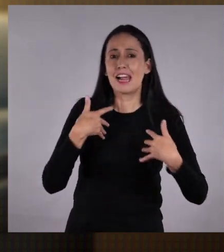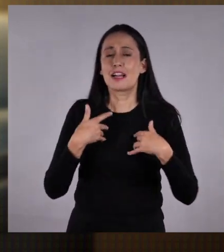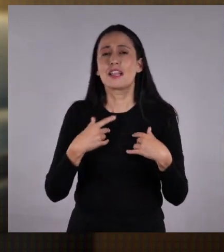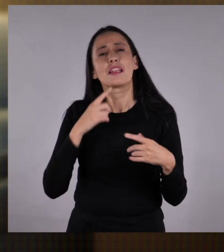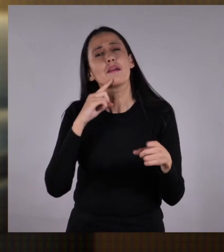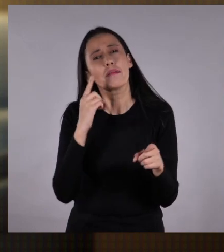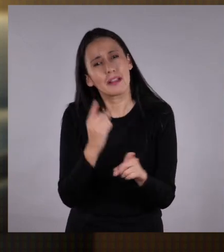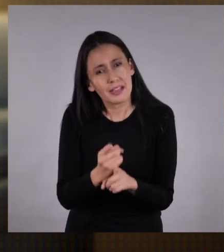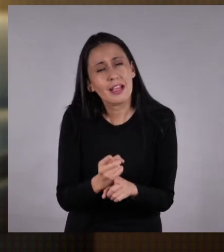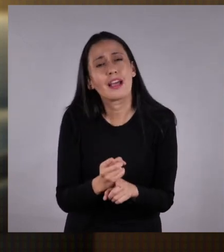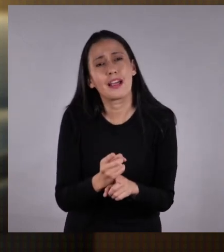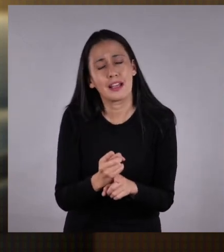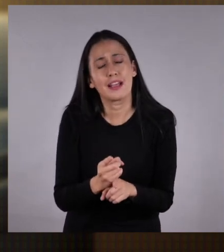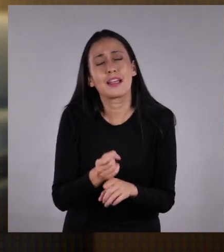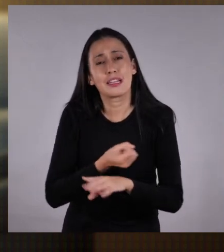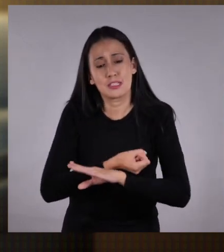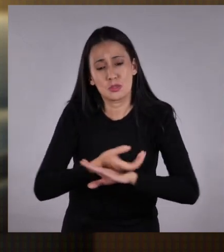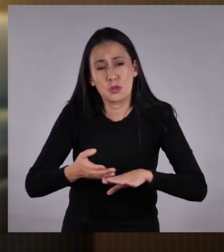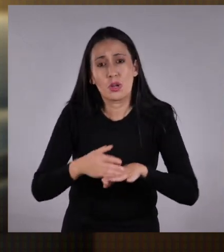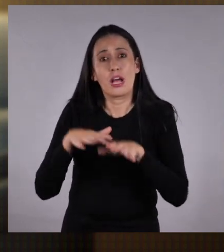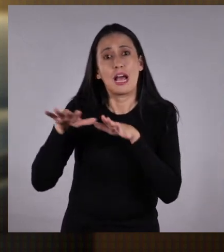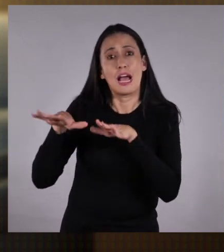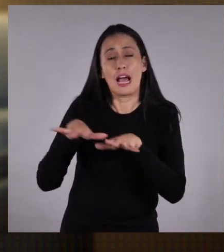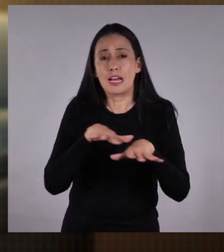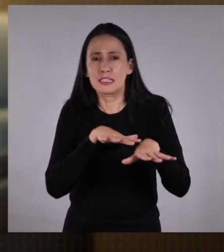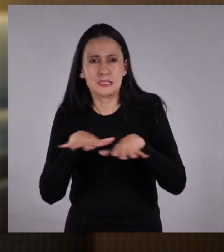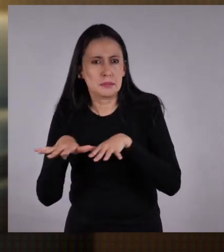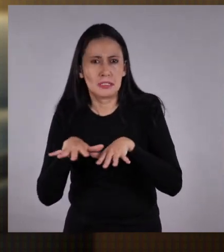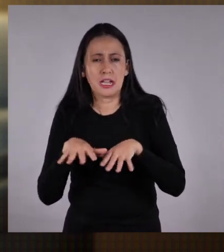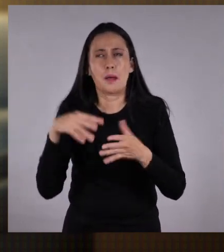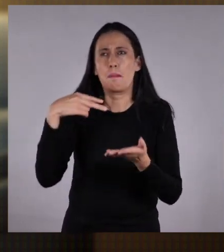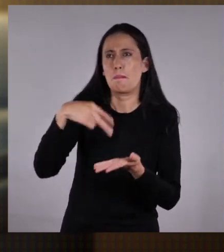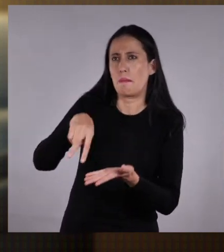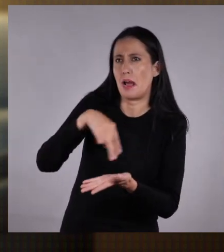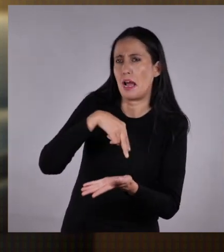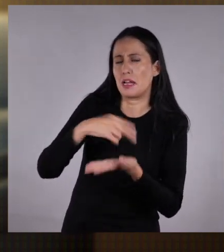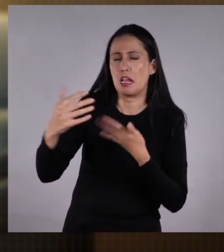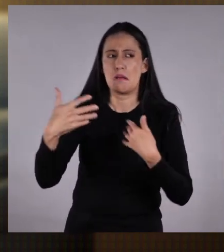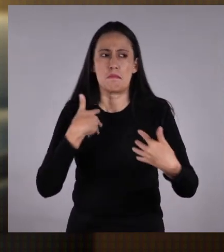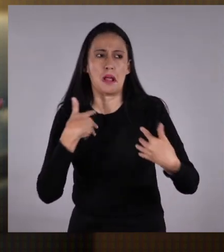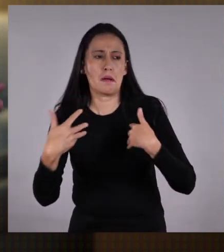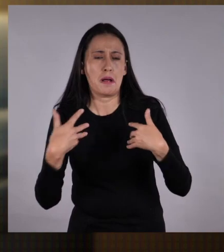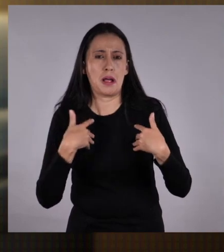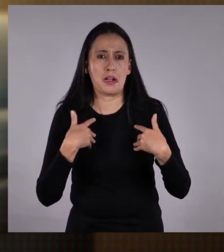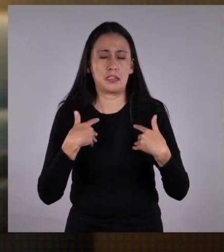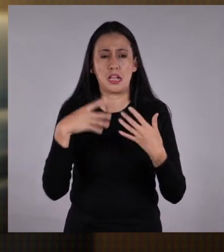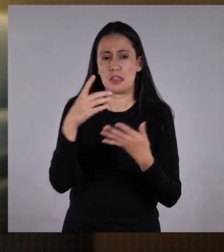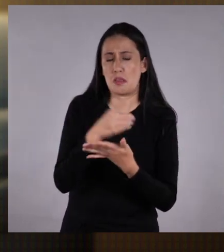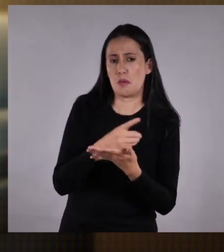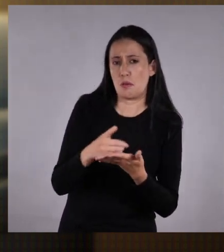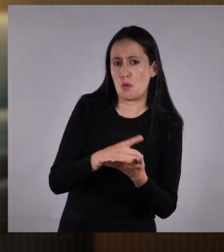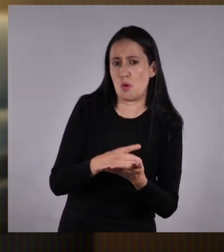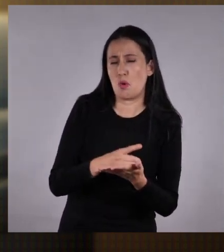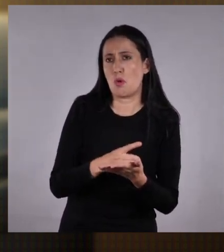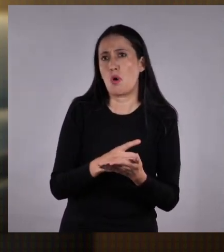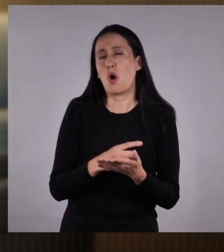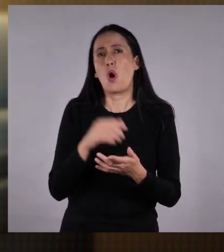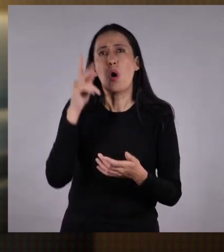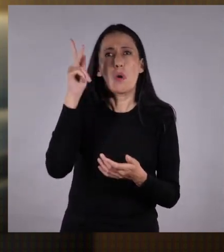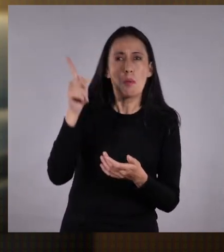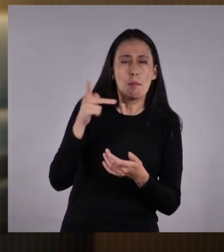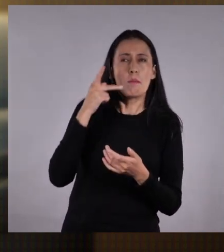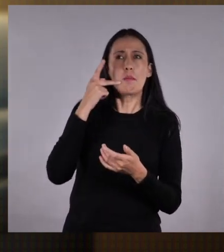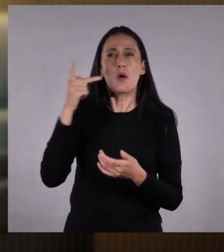actividad artística cuando se sientan mal. Y no solo hablo de dibujo. Puede ser un poema, una canción, un